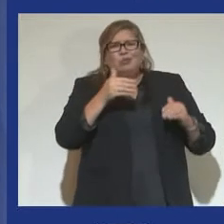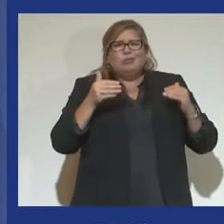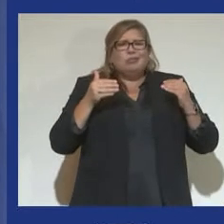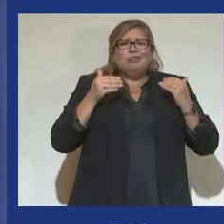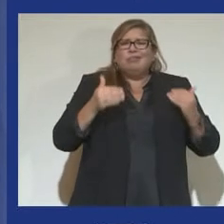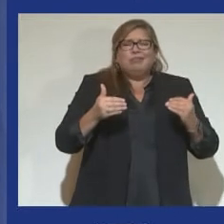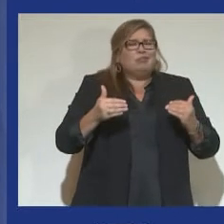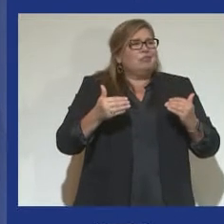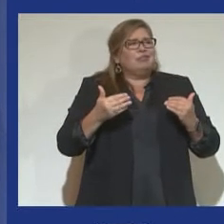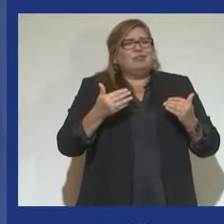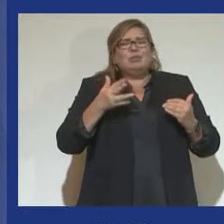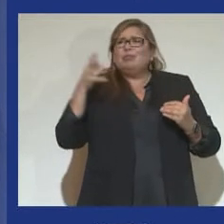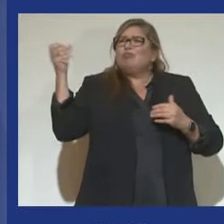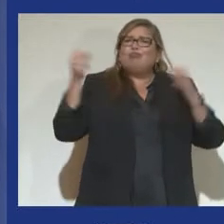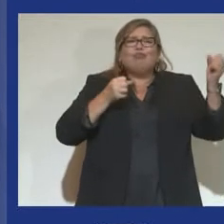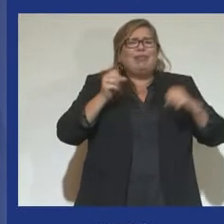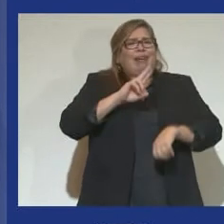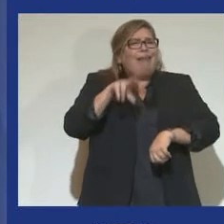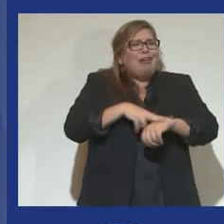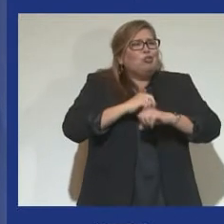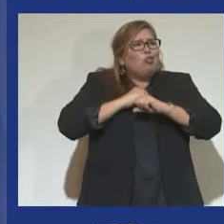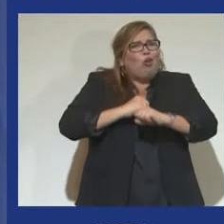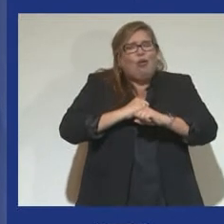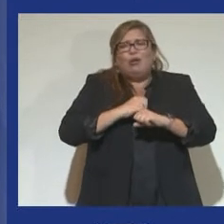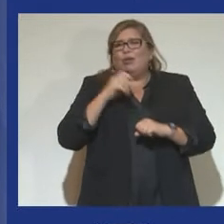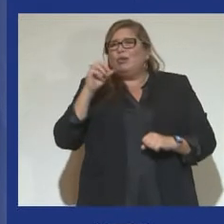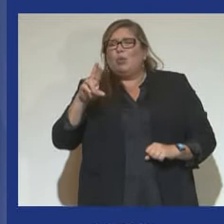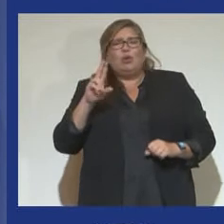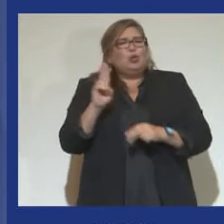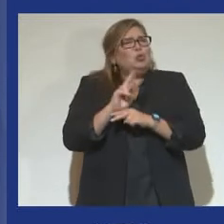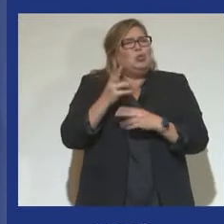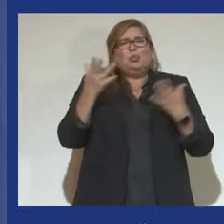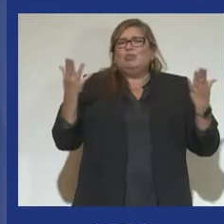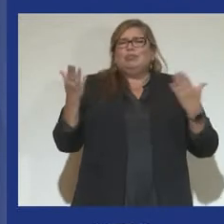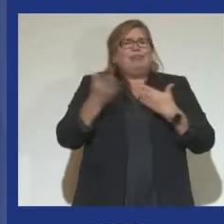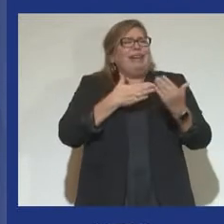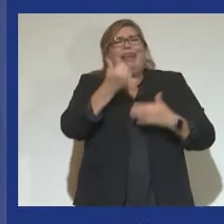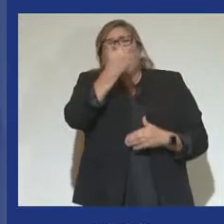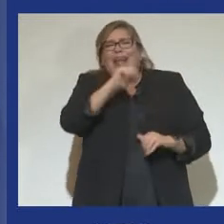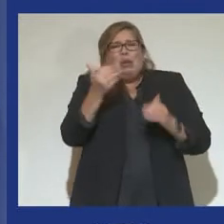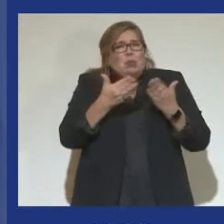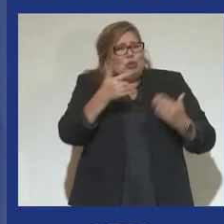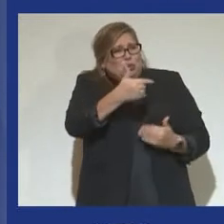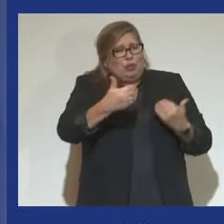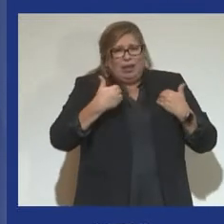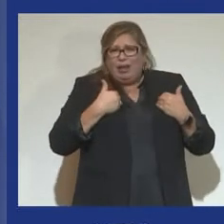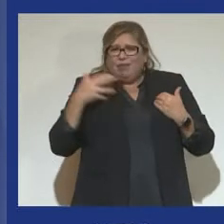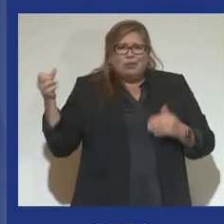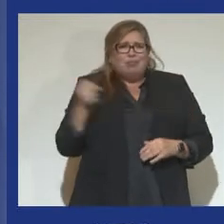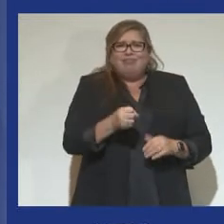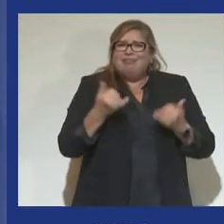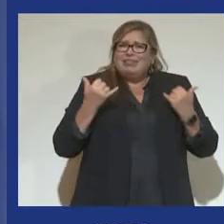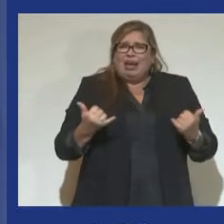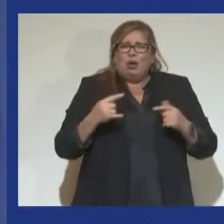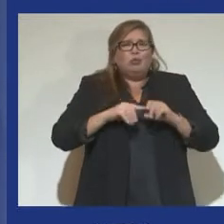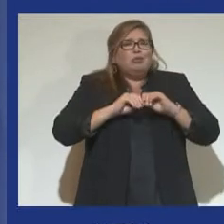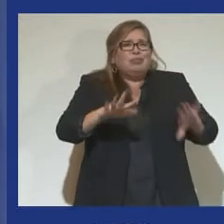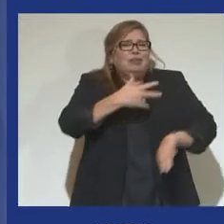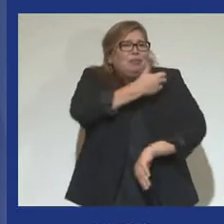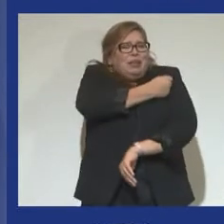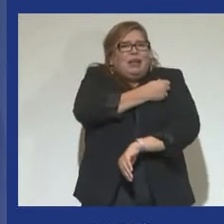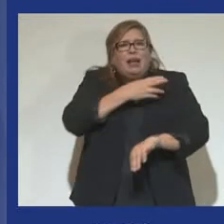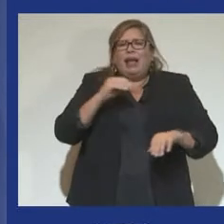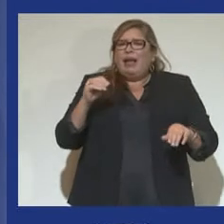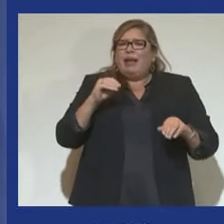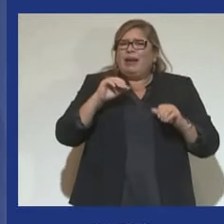que es una emergencia porque no puede traer a la guardia nacional o algún otro recurso como gobernador y que